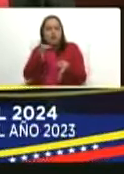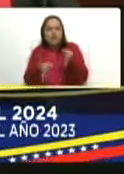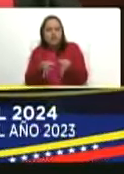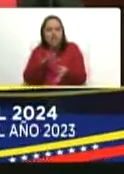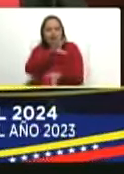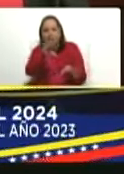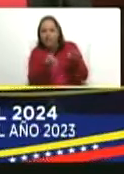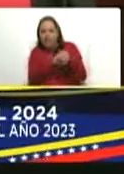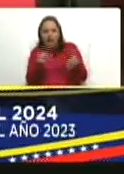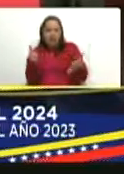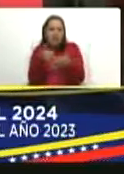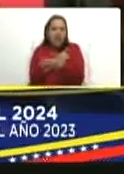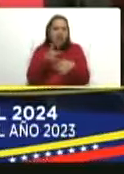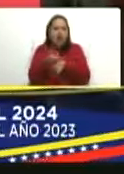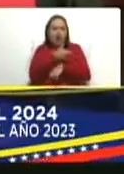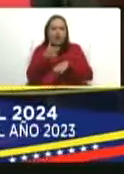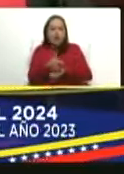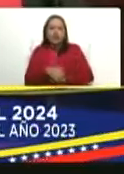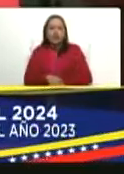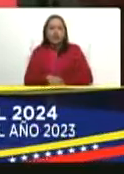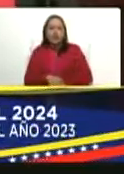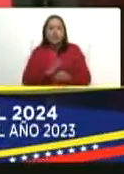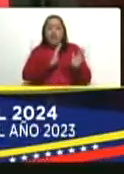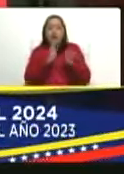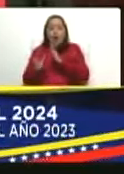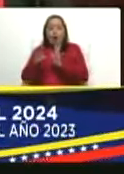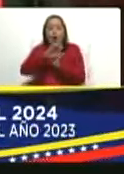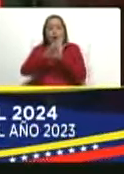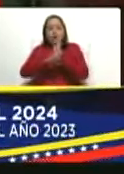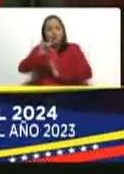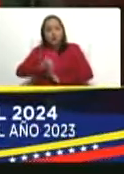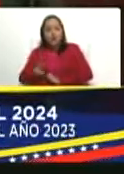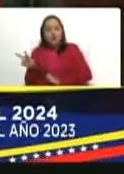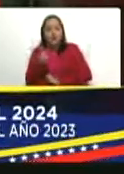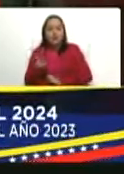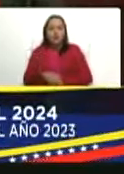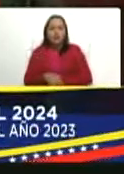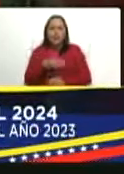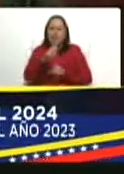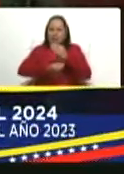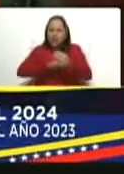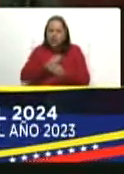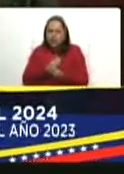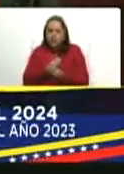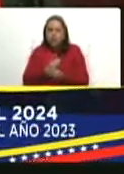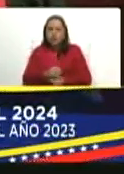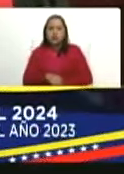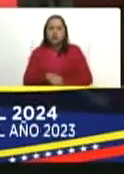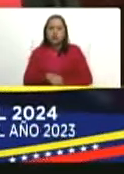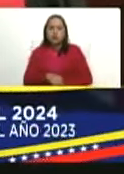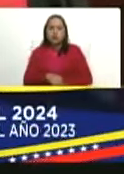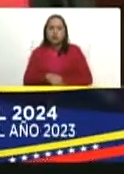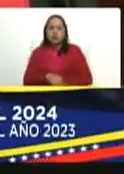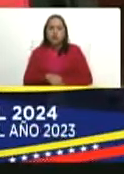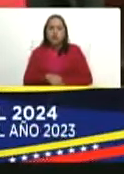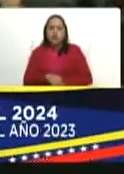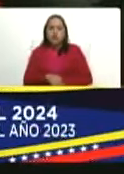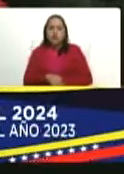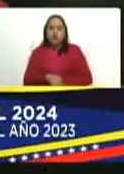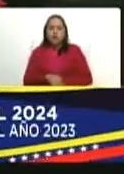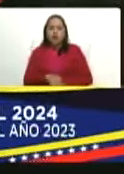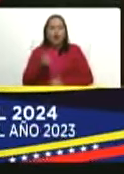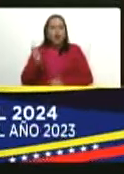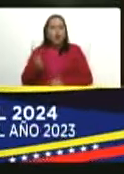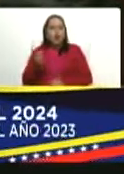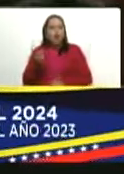política y del orden constitucional venezolano, ha sido realizado por el denominado TCJ en el